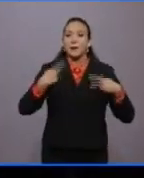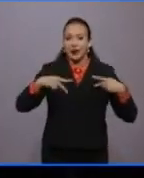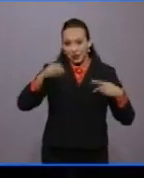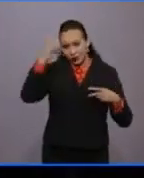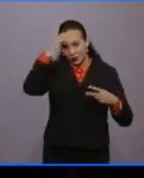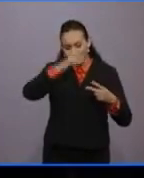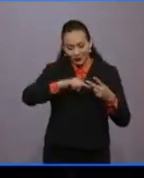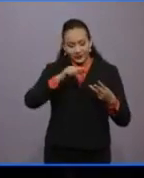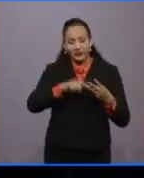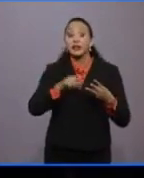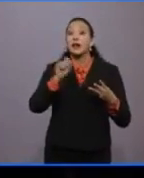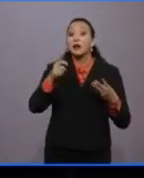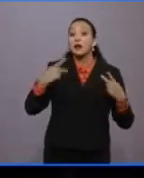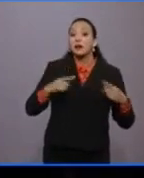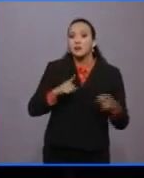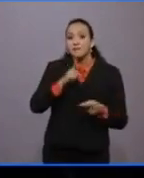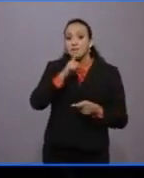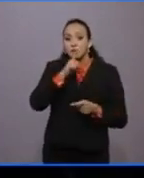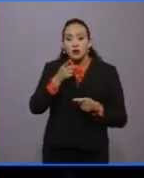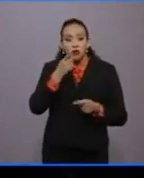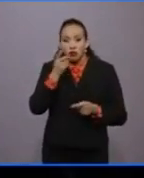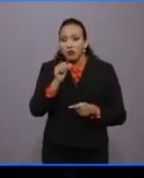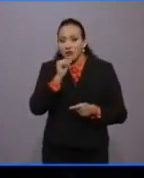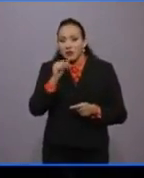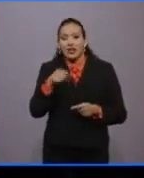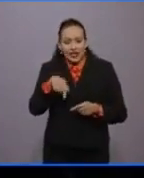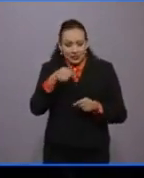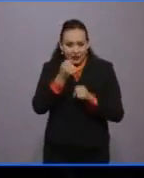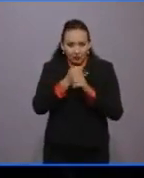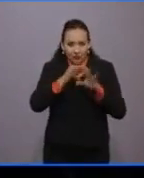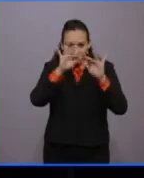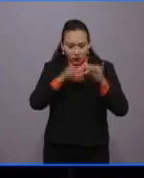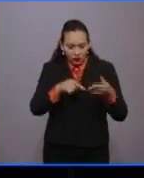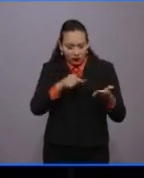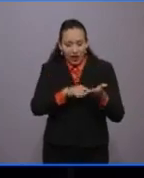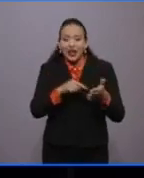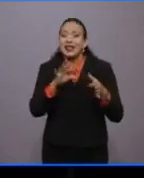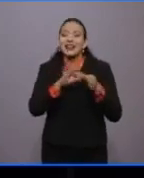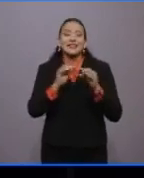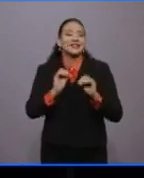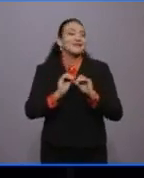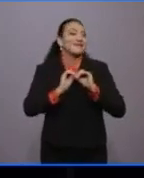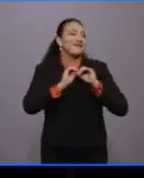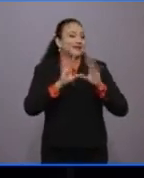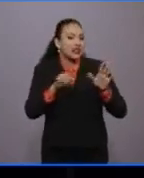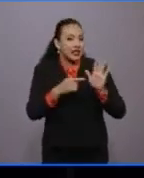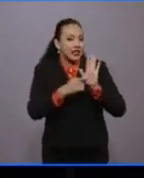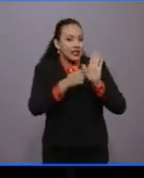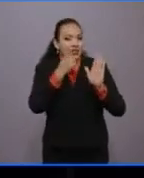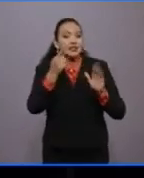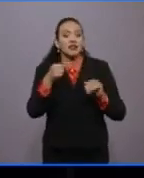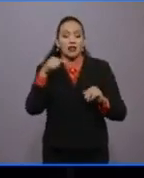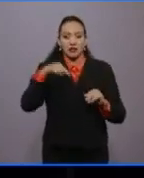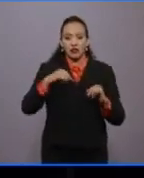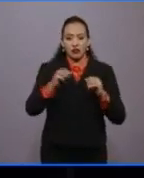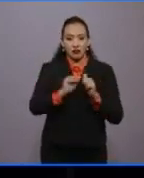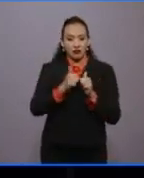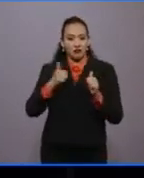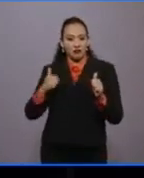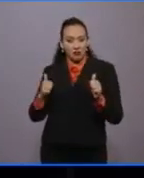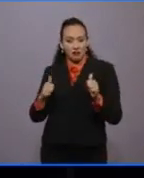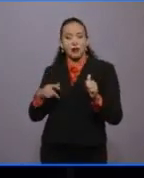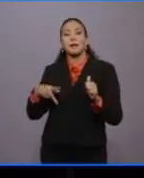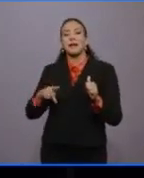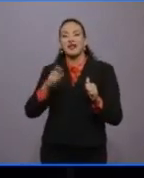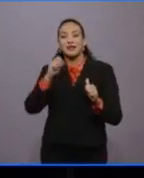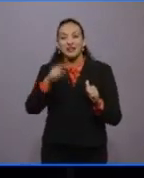e incluso los silencios contenidos en este informe hablan no solo de un retroceso institucional, sino de